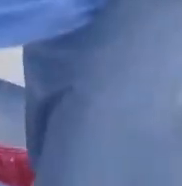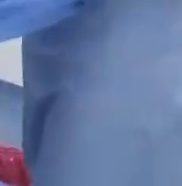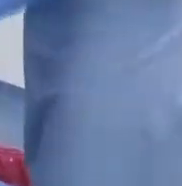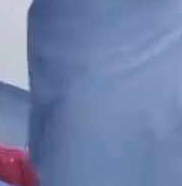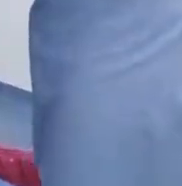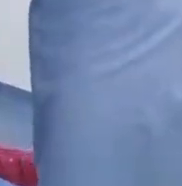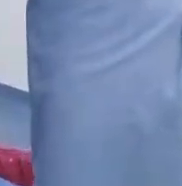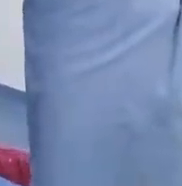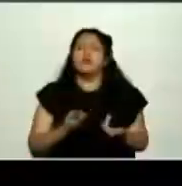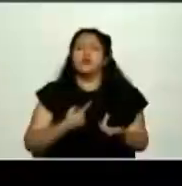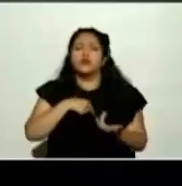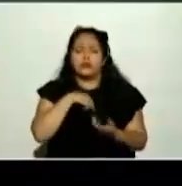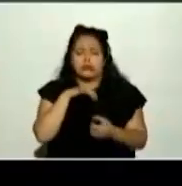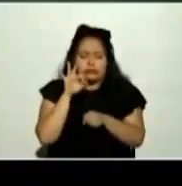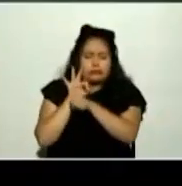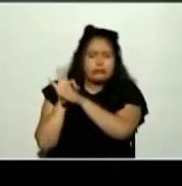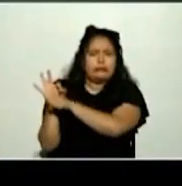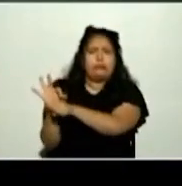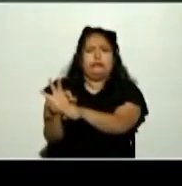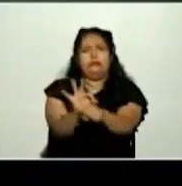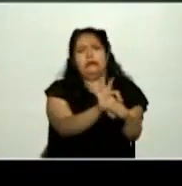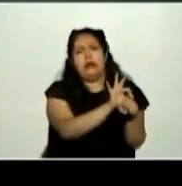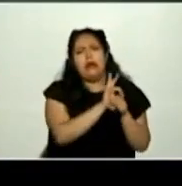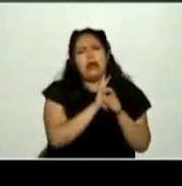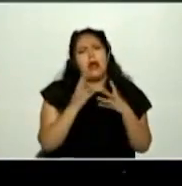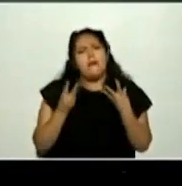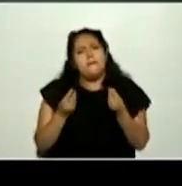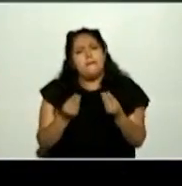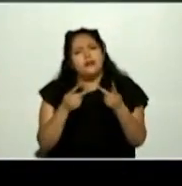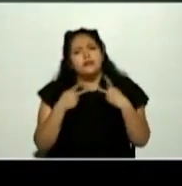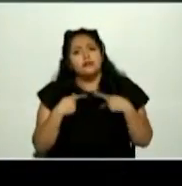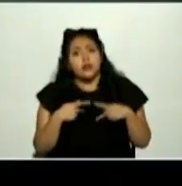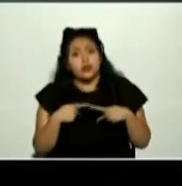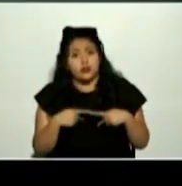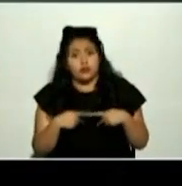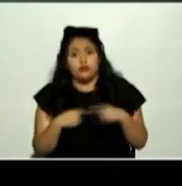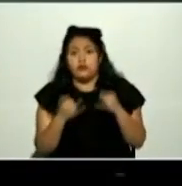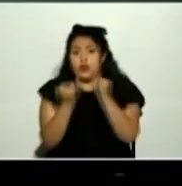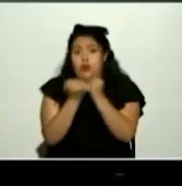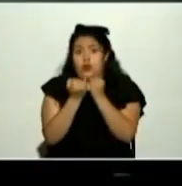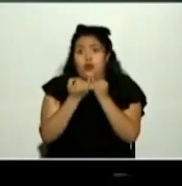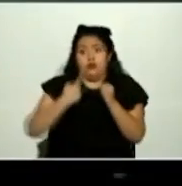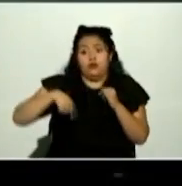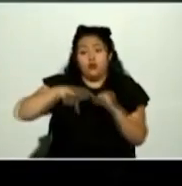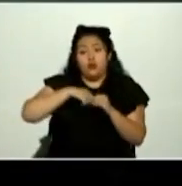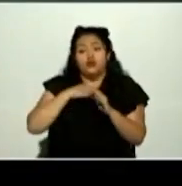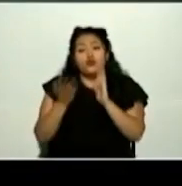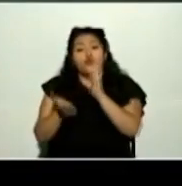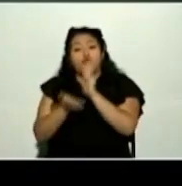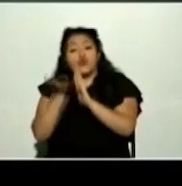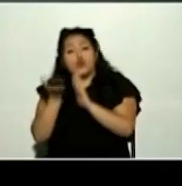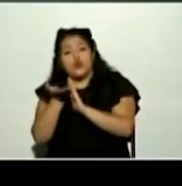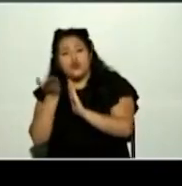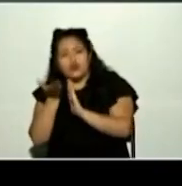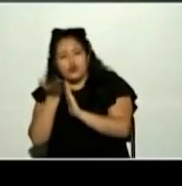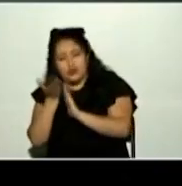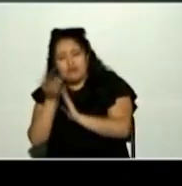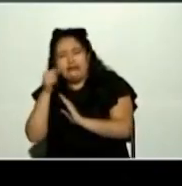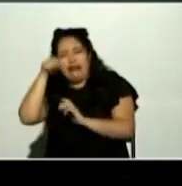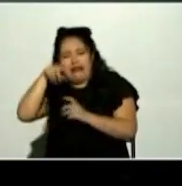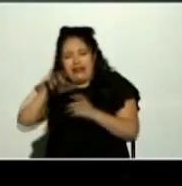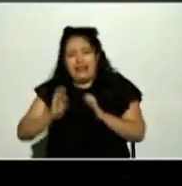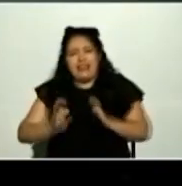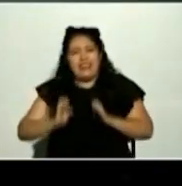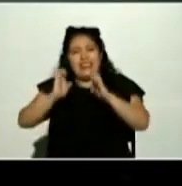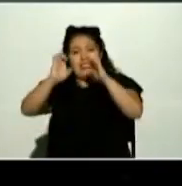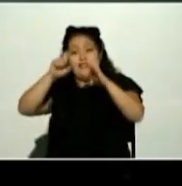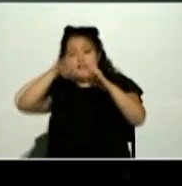hospitalarios simulados la construcción y equipamiento del centro de simulación Matilde Montoya